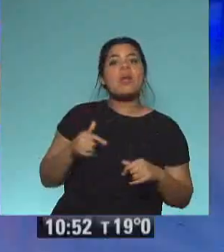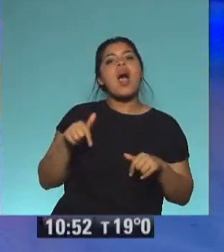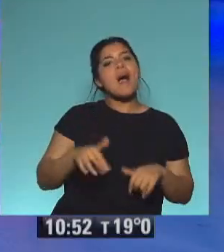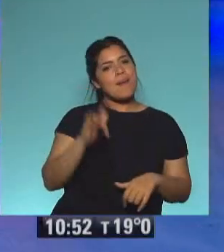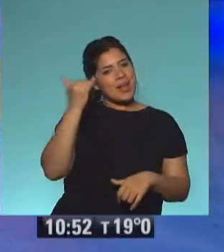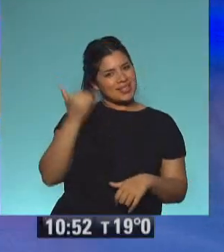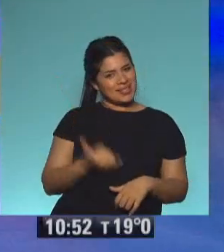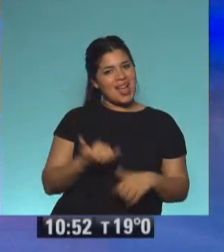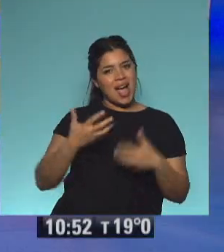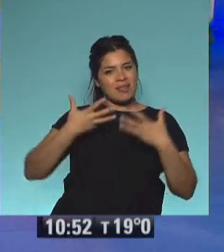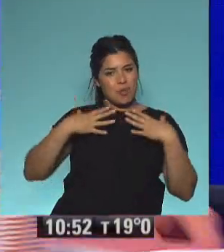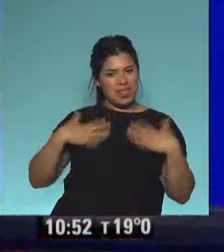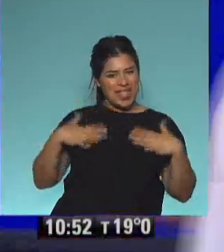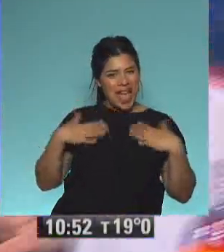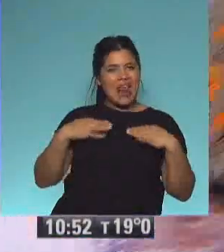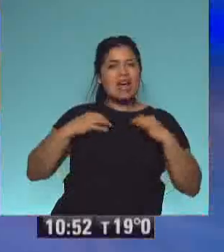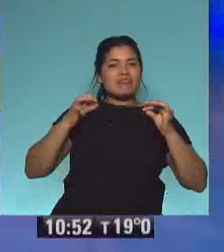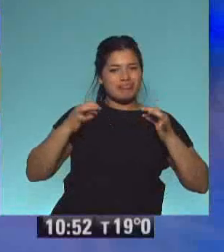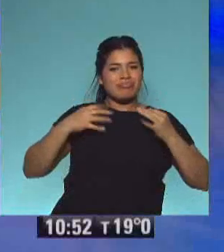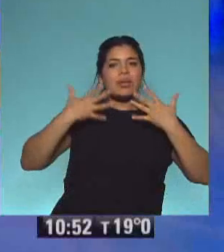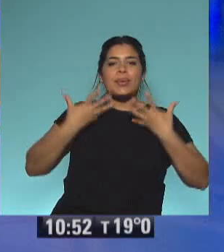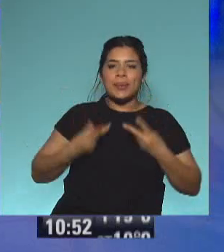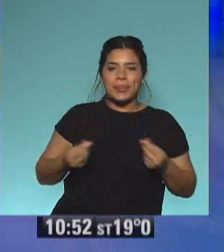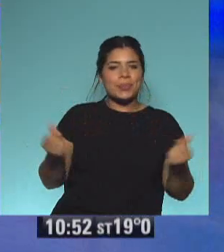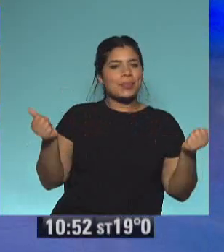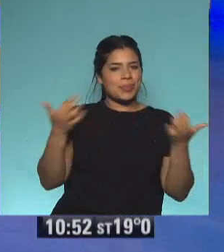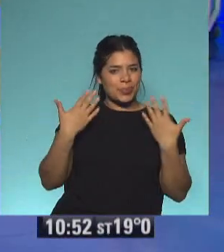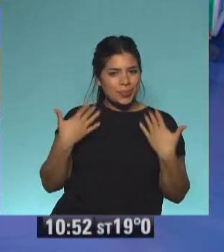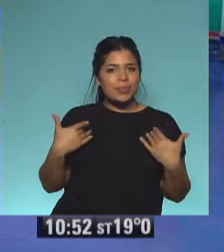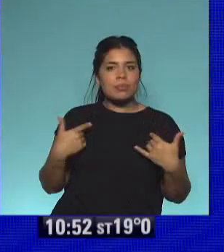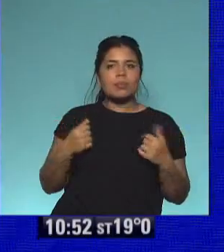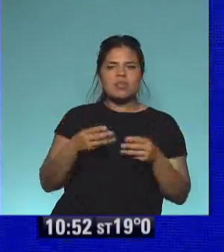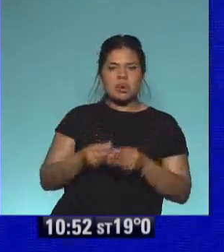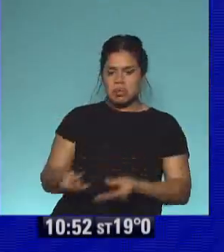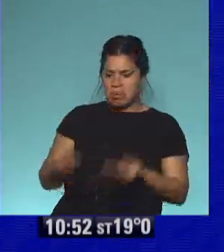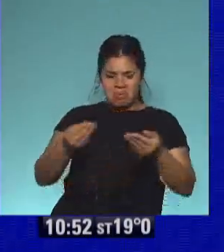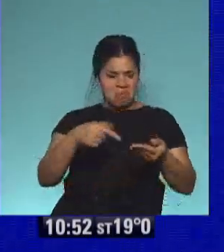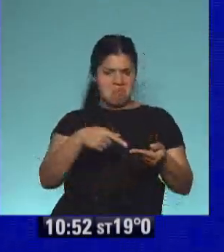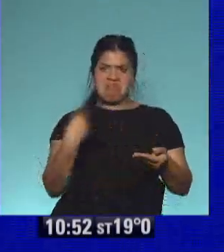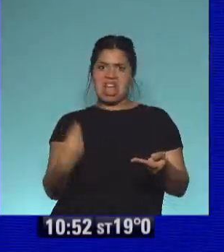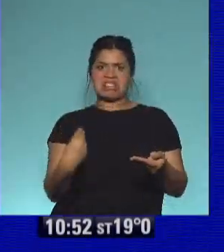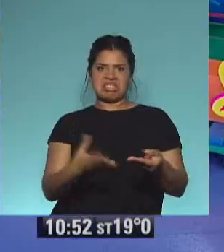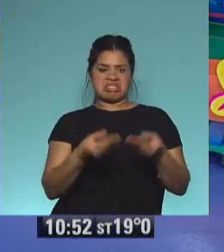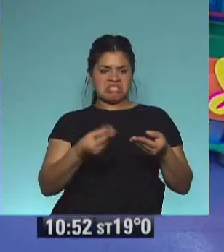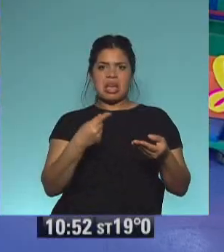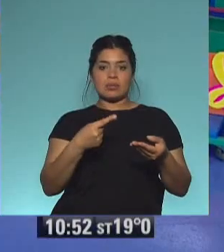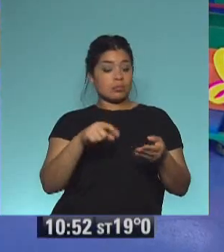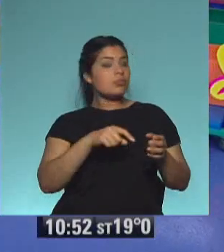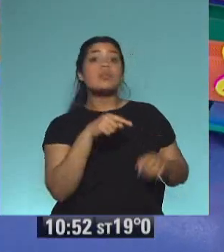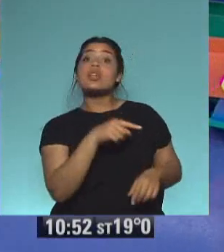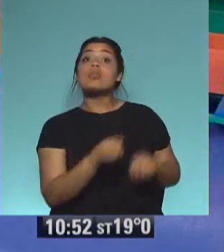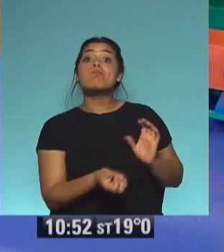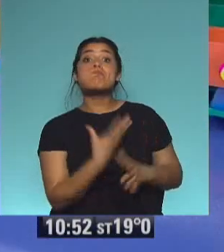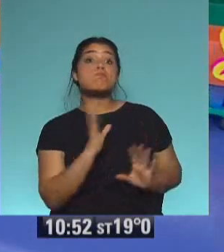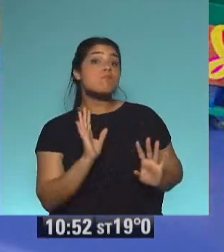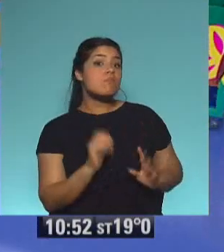más livianas? Sí, todo más liviano. A ver, por ejemplo, esto, permiso, ¿no? Sí, pase. Esto es muy liviano. ¿Qué material es eso? Es un invento. Eso es